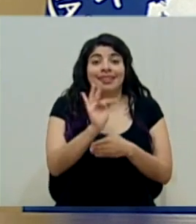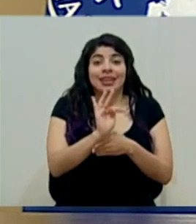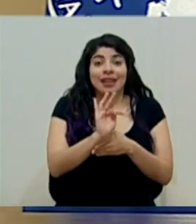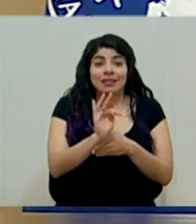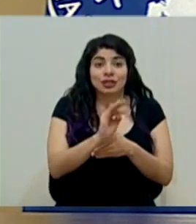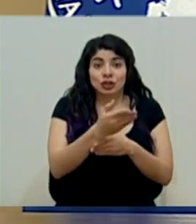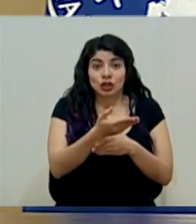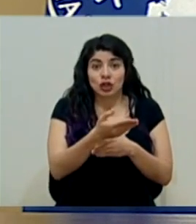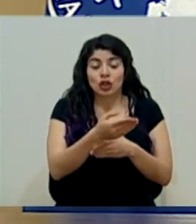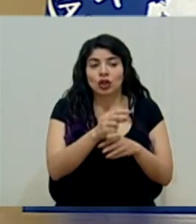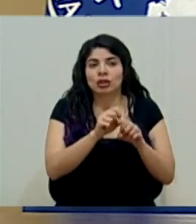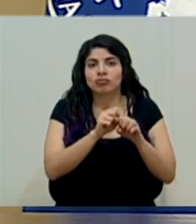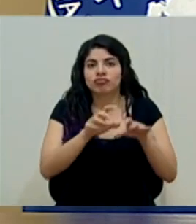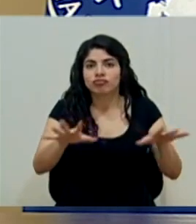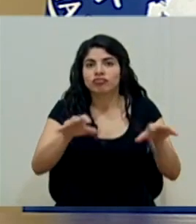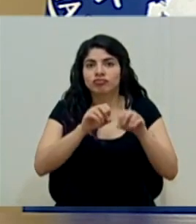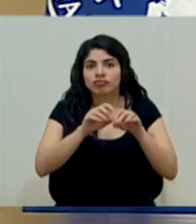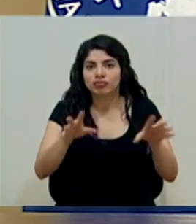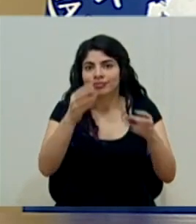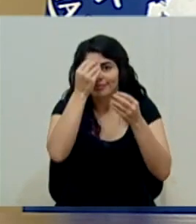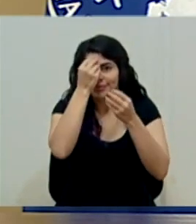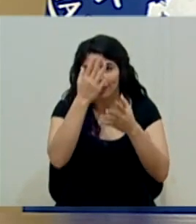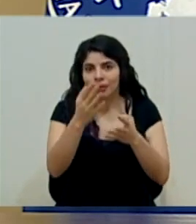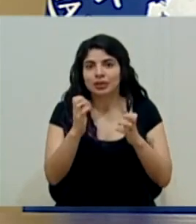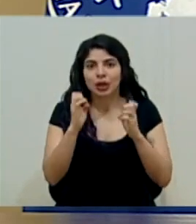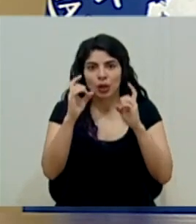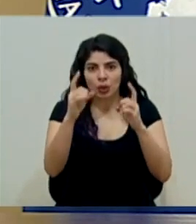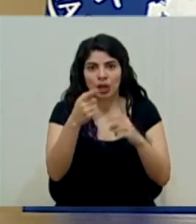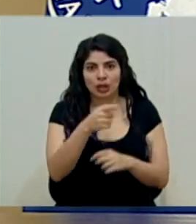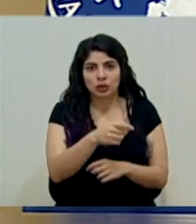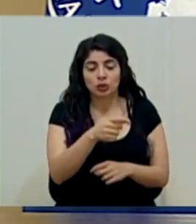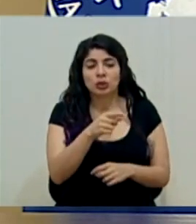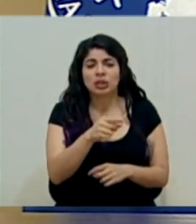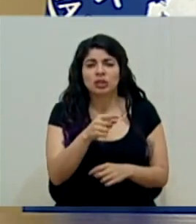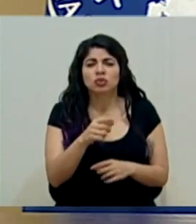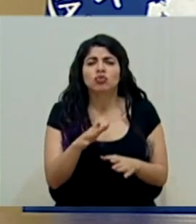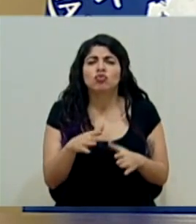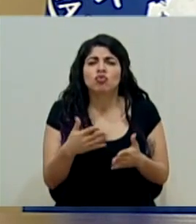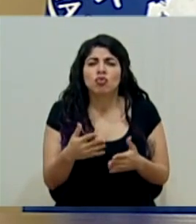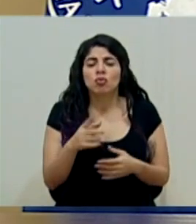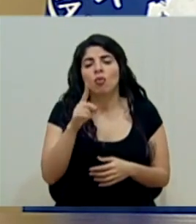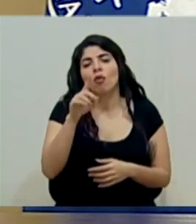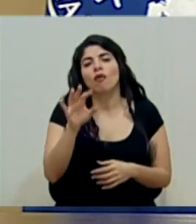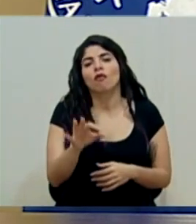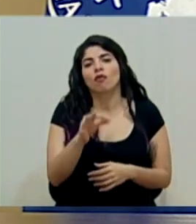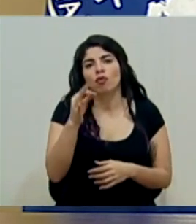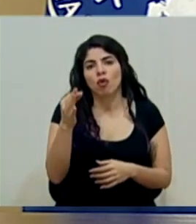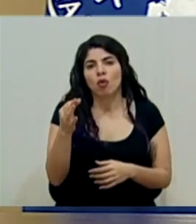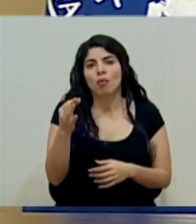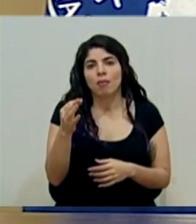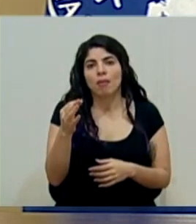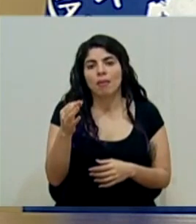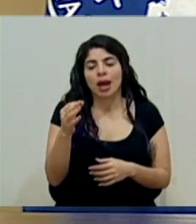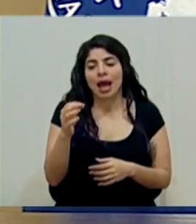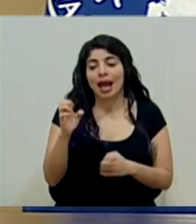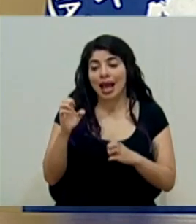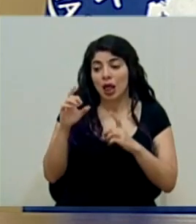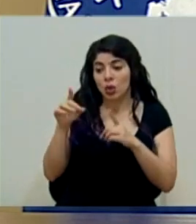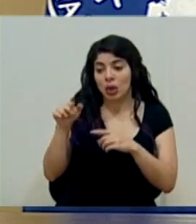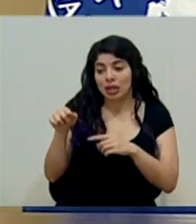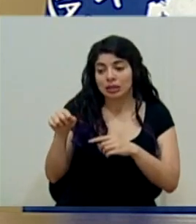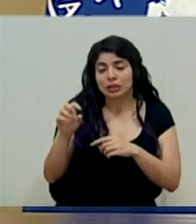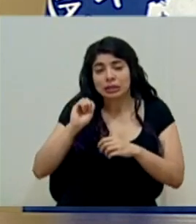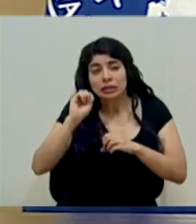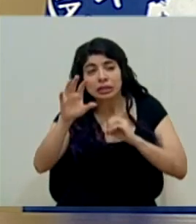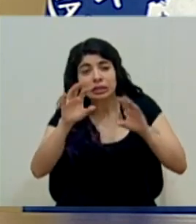televisión hacer llegar contenidos educativos. Y esto como una forma de llevar la educación allá